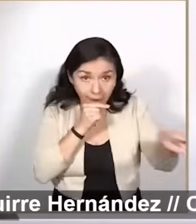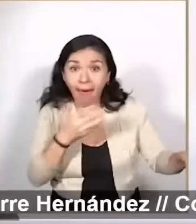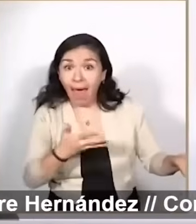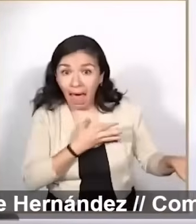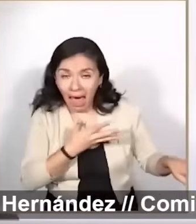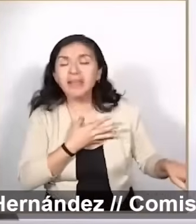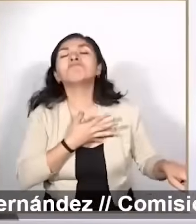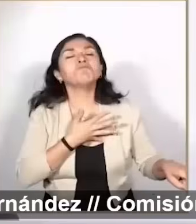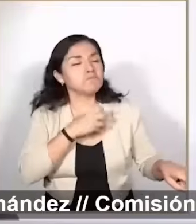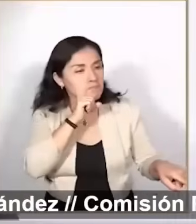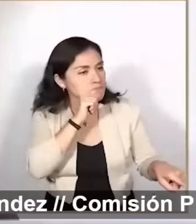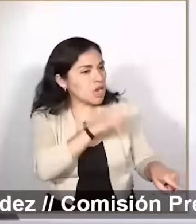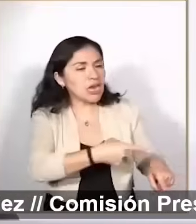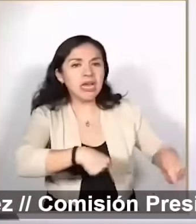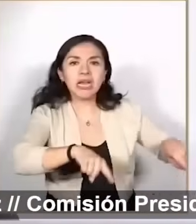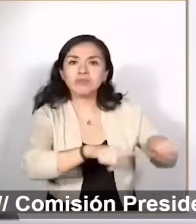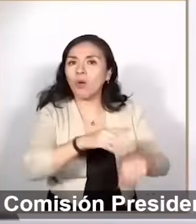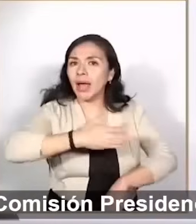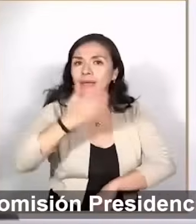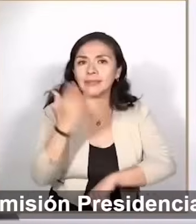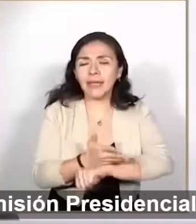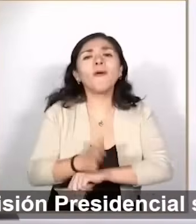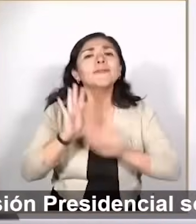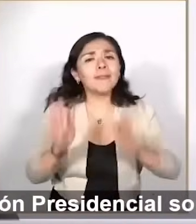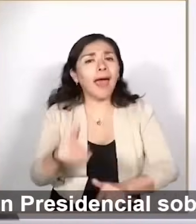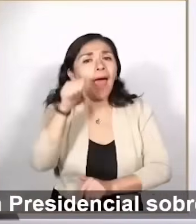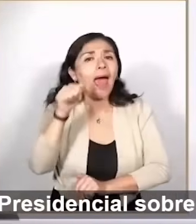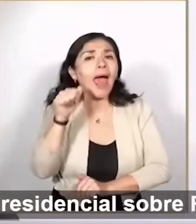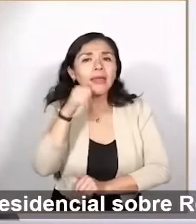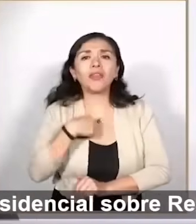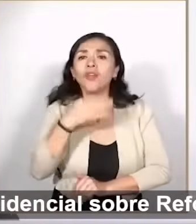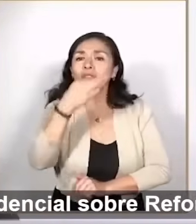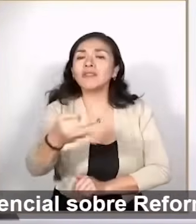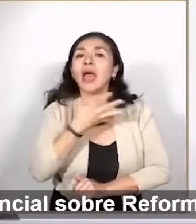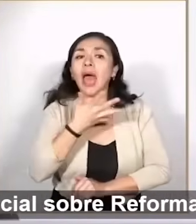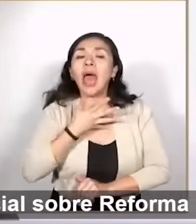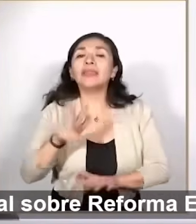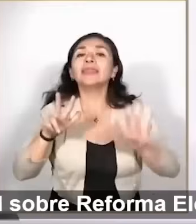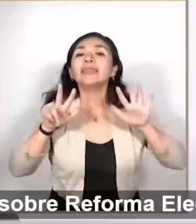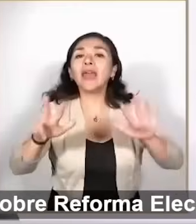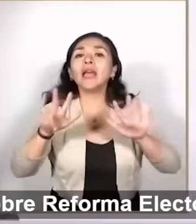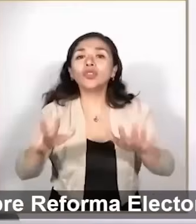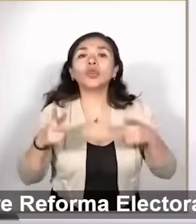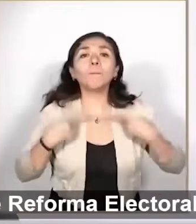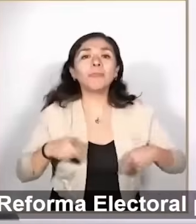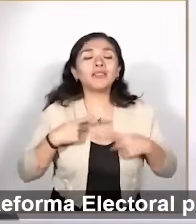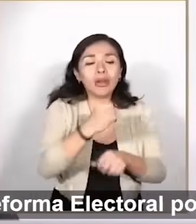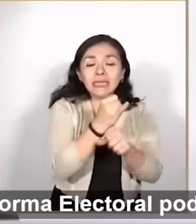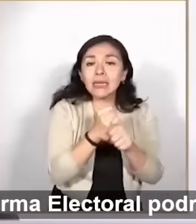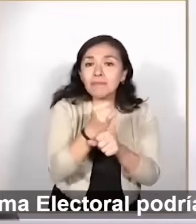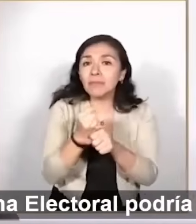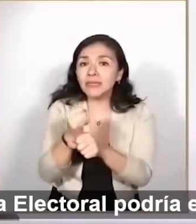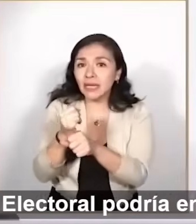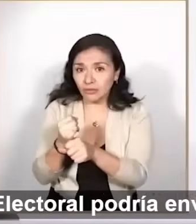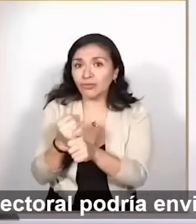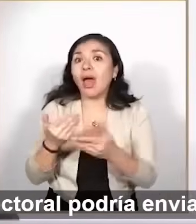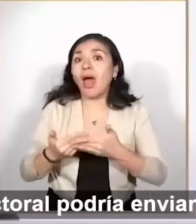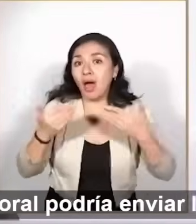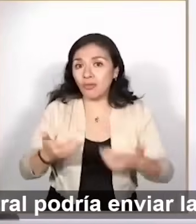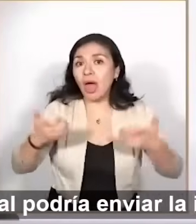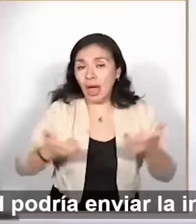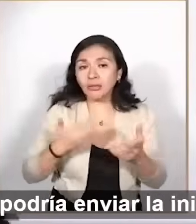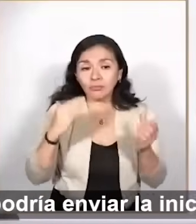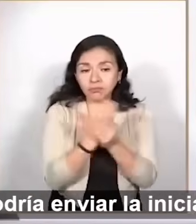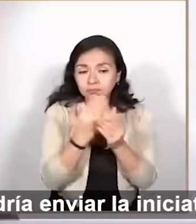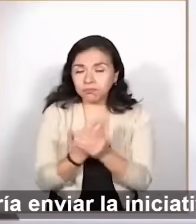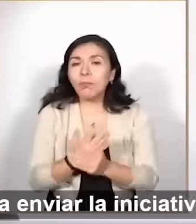castigado. Aquí se informó el día de ayer que se tienen 18 investigaciones ya ahora sí que en contra